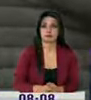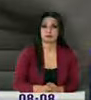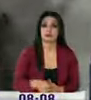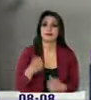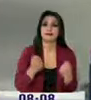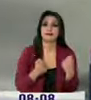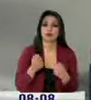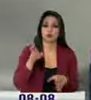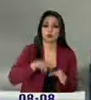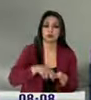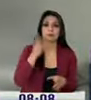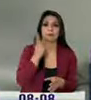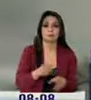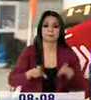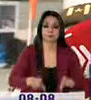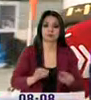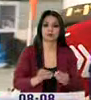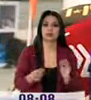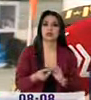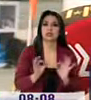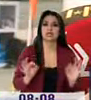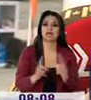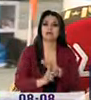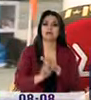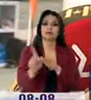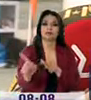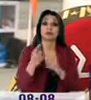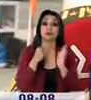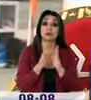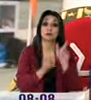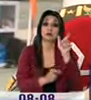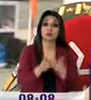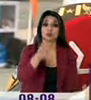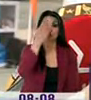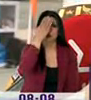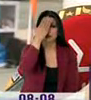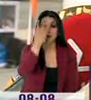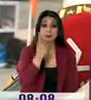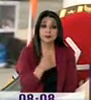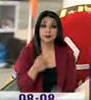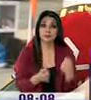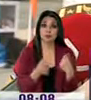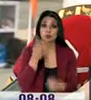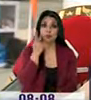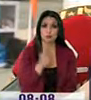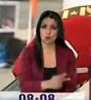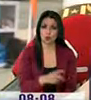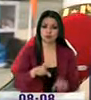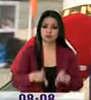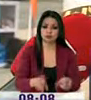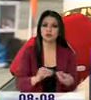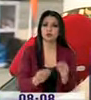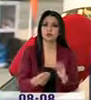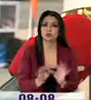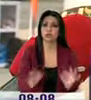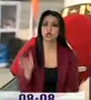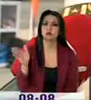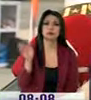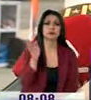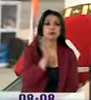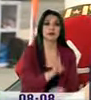un vehículo gris sin placas. Y si la ciudadanía tiene conocimiento de este tipo de vehículo que está merodeando cada uno de los